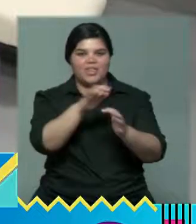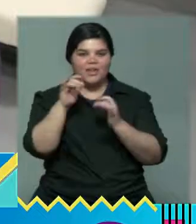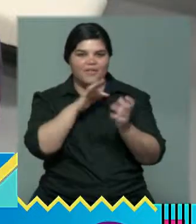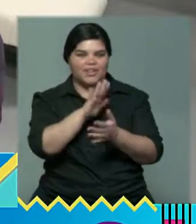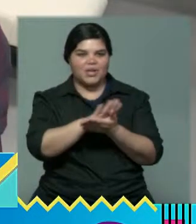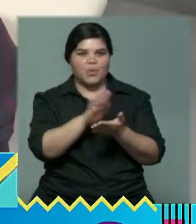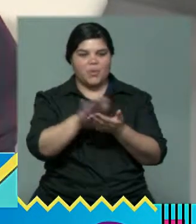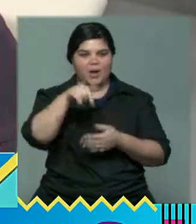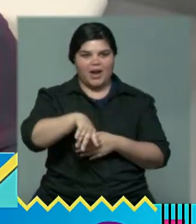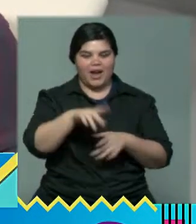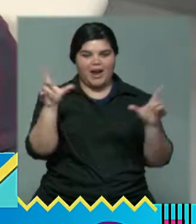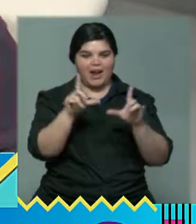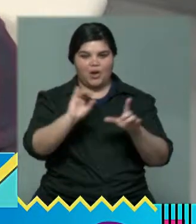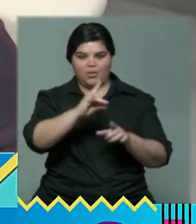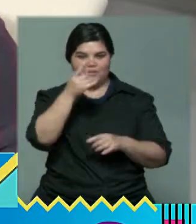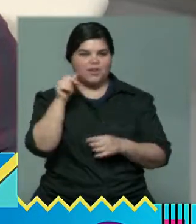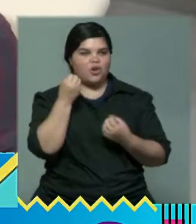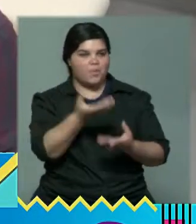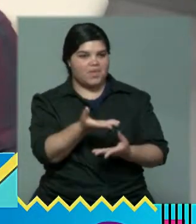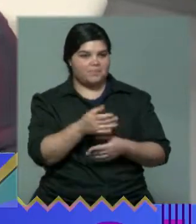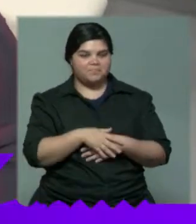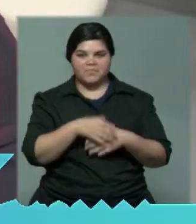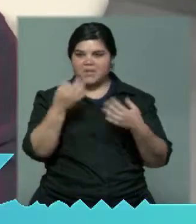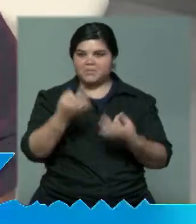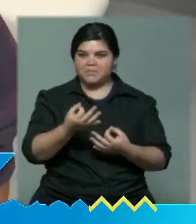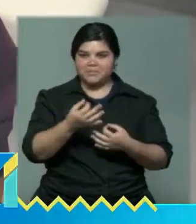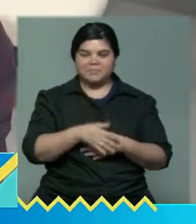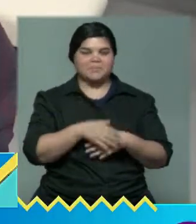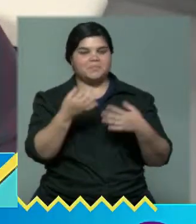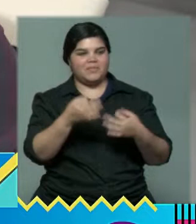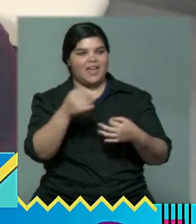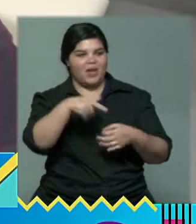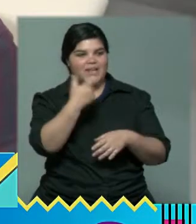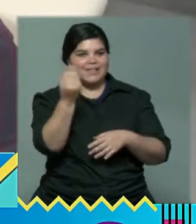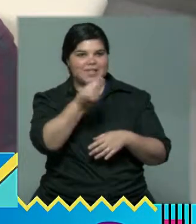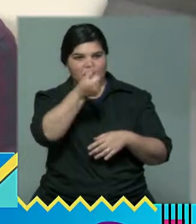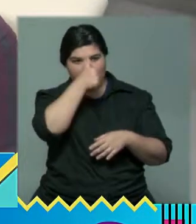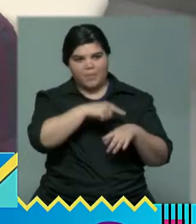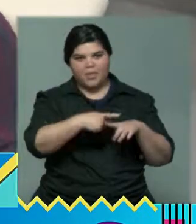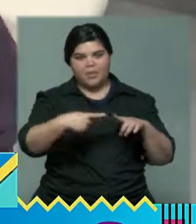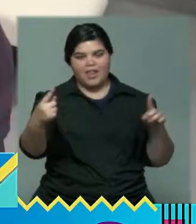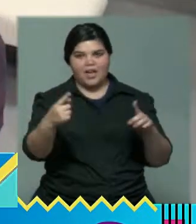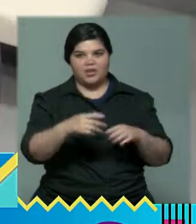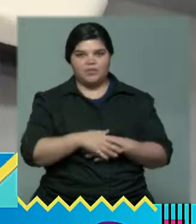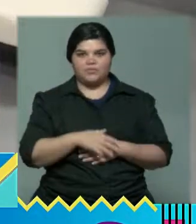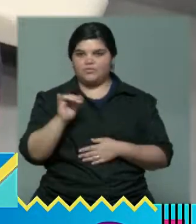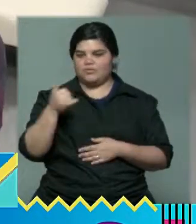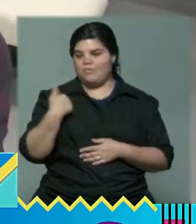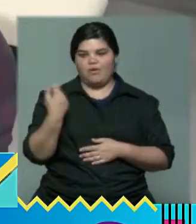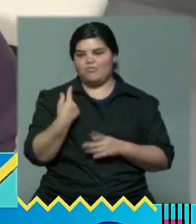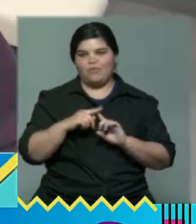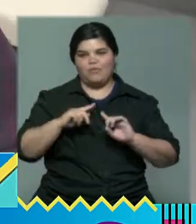la universidad. Marcelo Sastre, ¿cómo le va? ¿Cómo andás, Gastón? ¿Todo bien? Empezando la semana. Empezando semana, fin de semana larga. Para nosotros. Sí, para nosotros, nada más, sí.